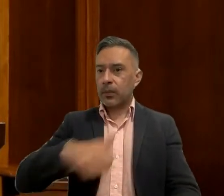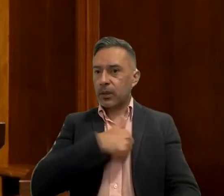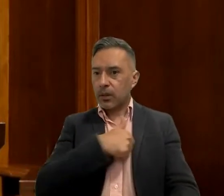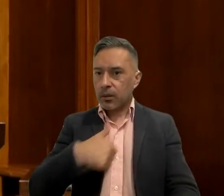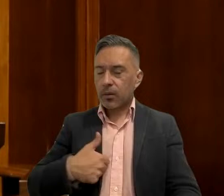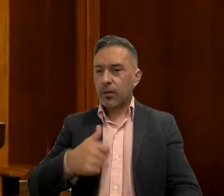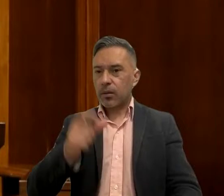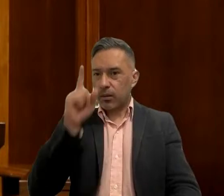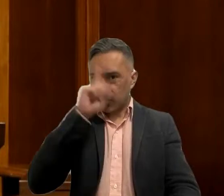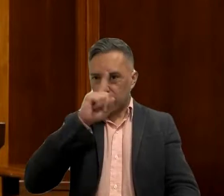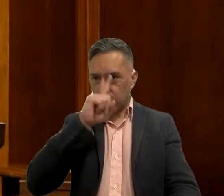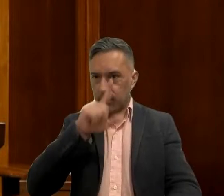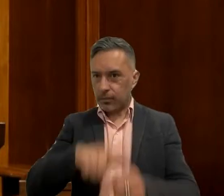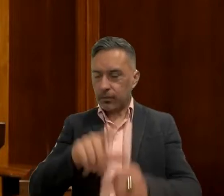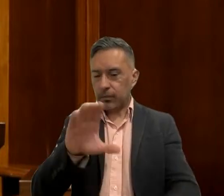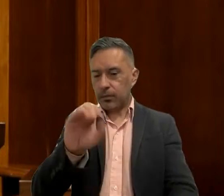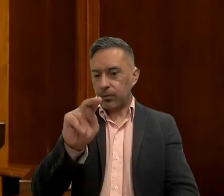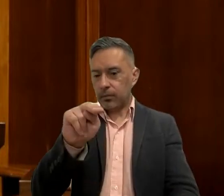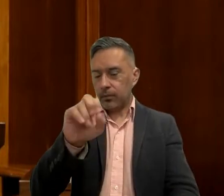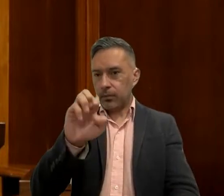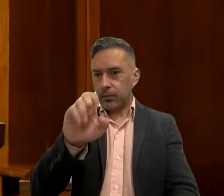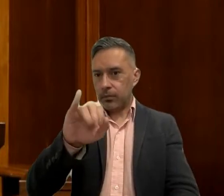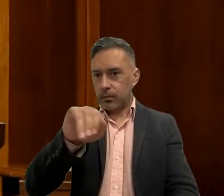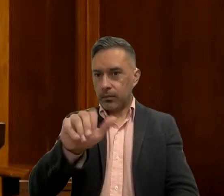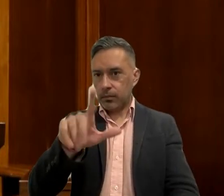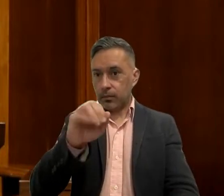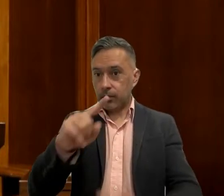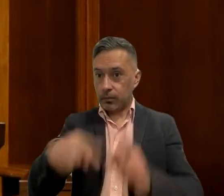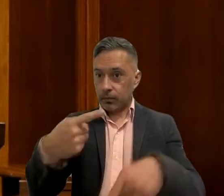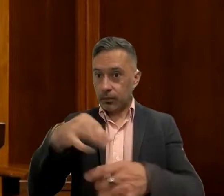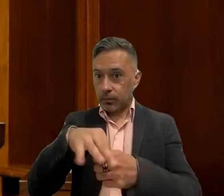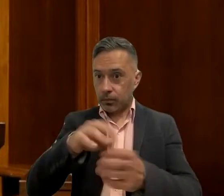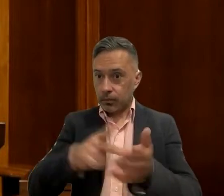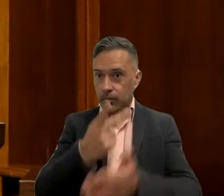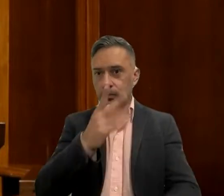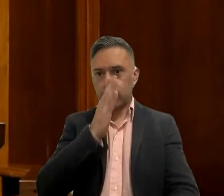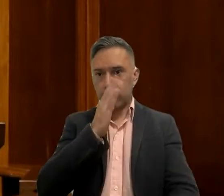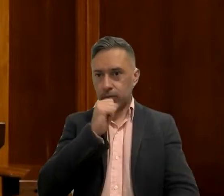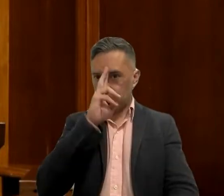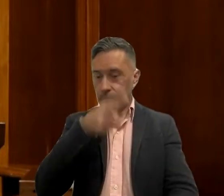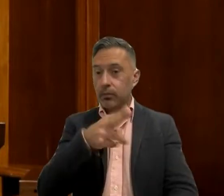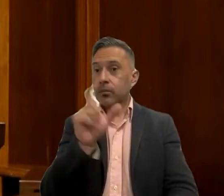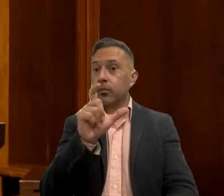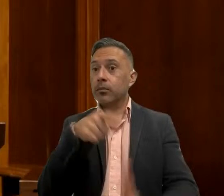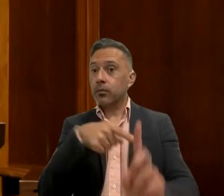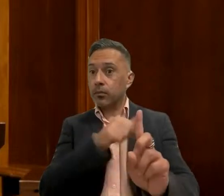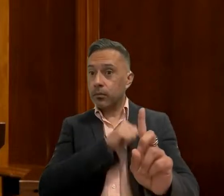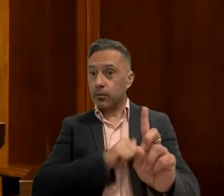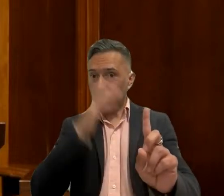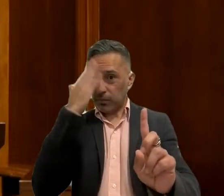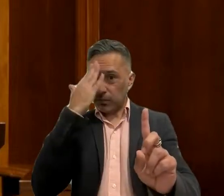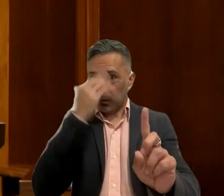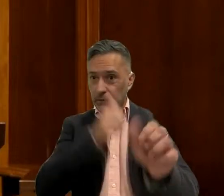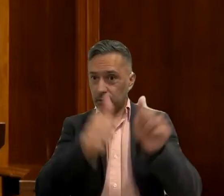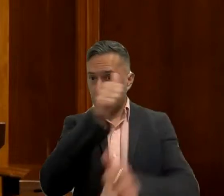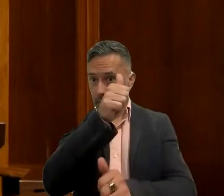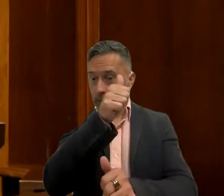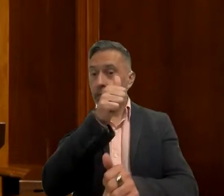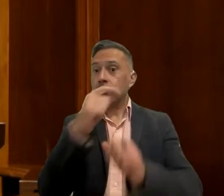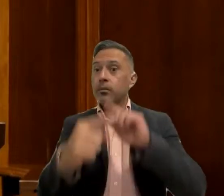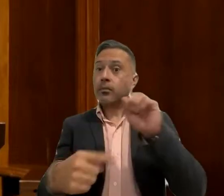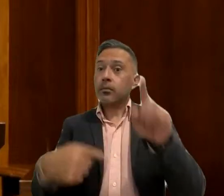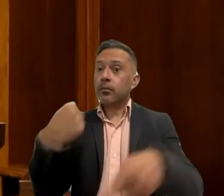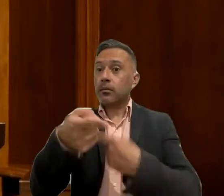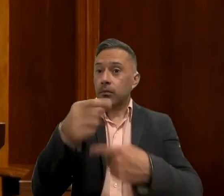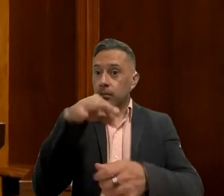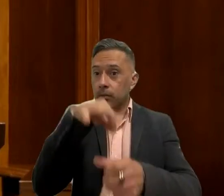personas funcionarias antes mencionadas, cuando tengan el carácter de propietarias, no podrán ser electas para el